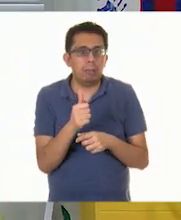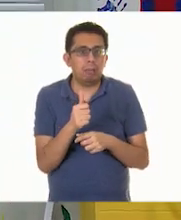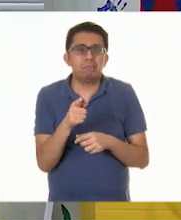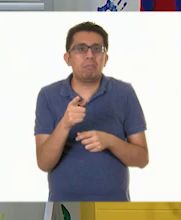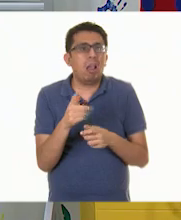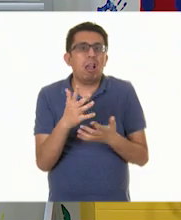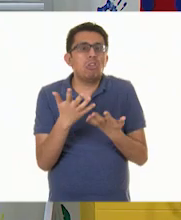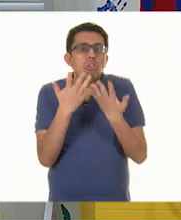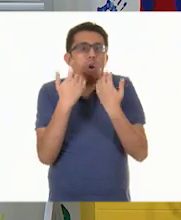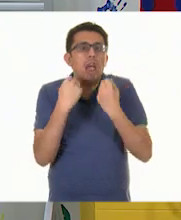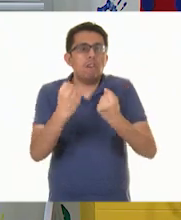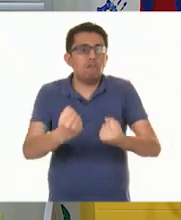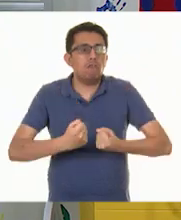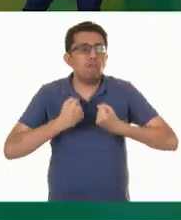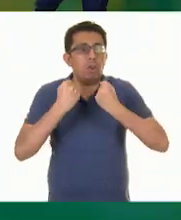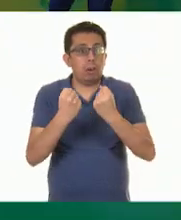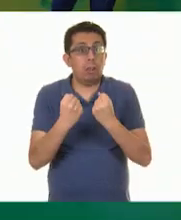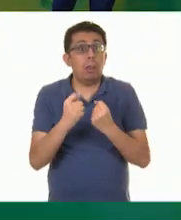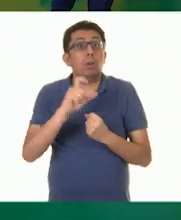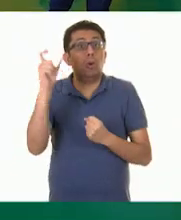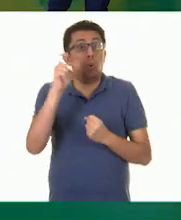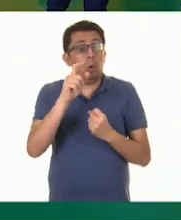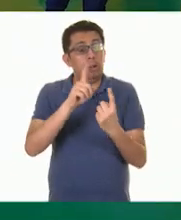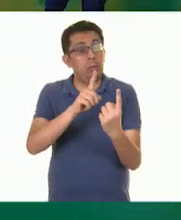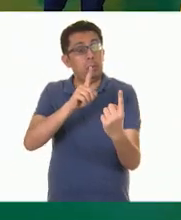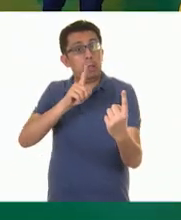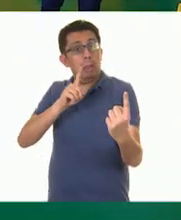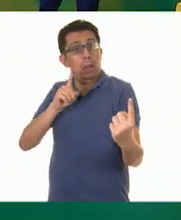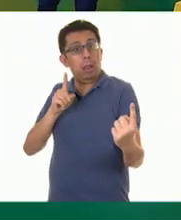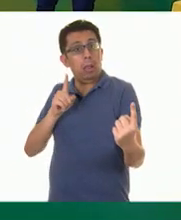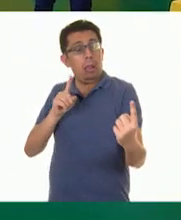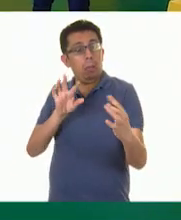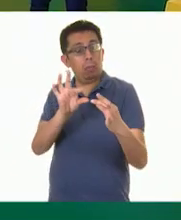suficiente para mover todo el hilo. Claro. En cambio, cuando estamos estirados,